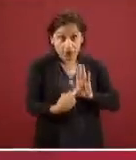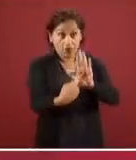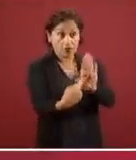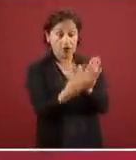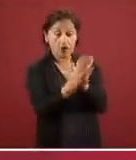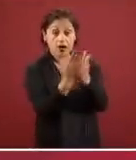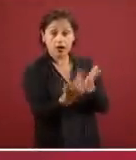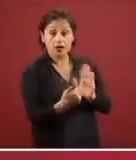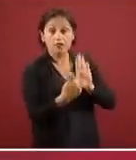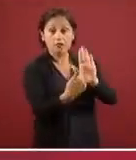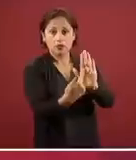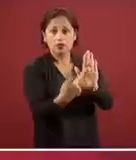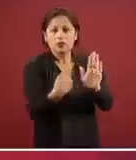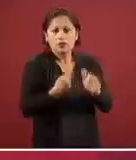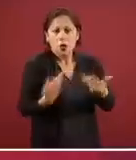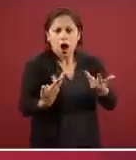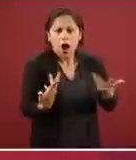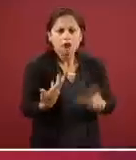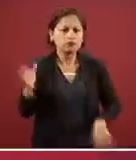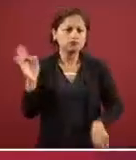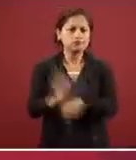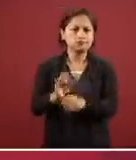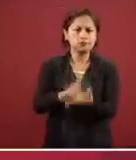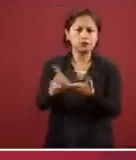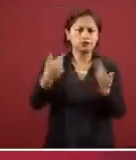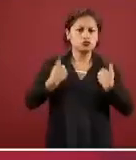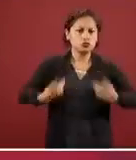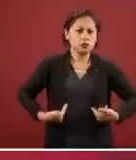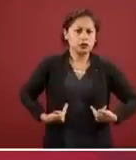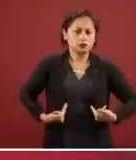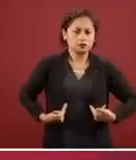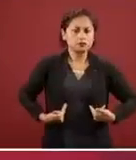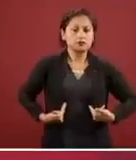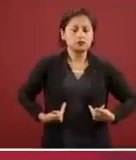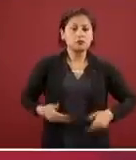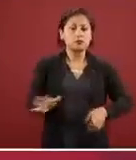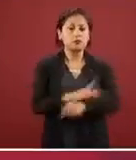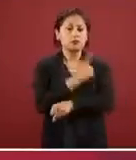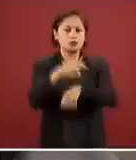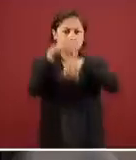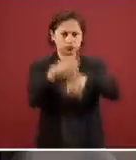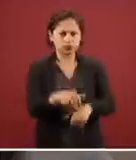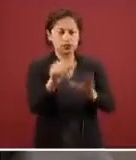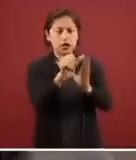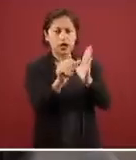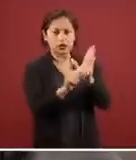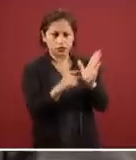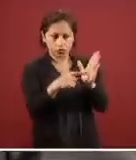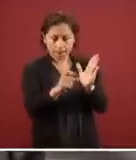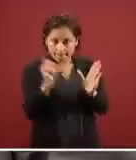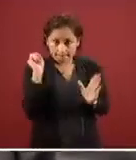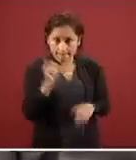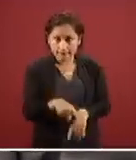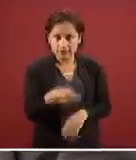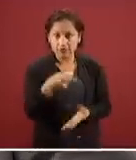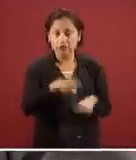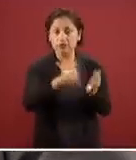Y en ese mismo artículo se establece que en política